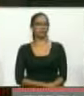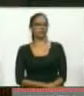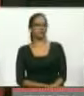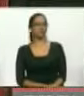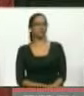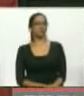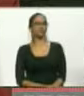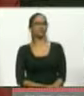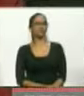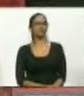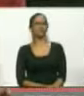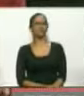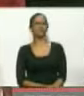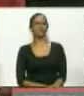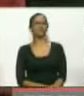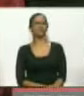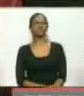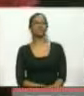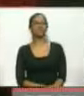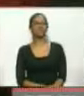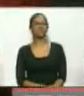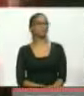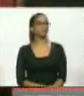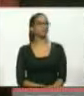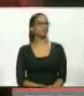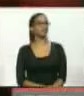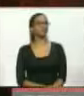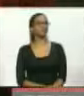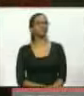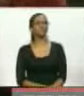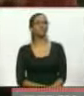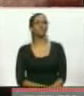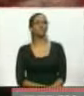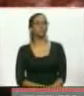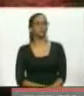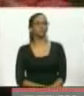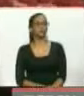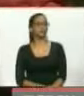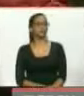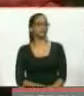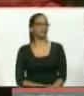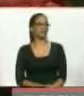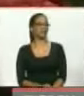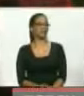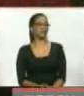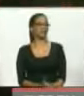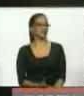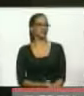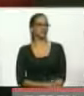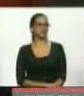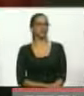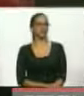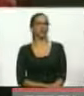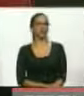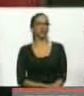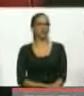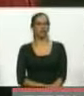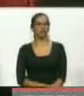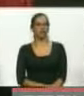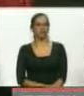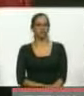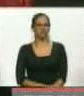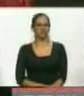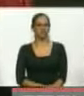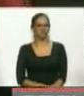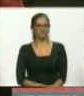en marionetas que son cosas que pasan que operan a raíz de una generación de políticos que pensó nada más como si